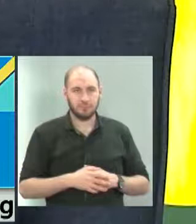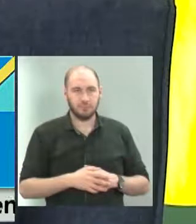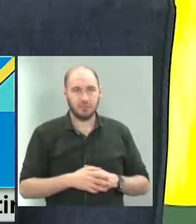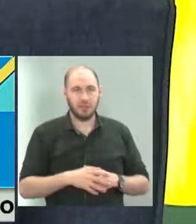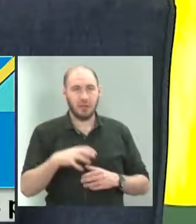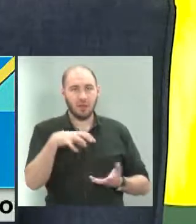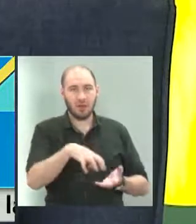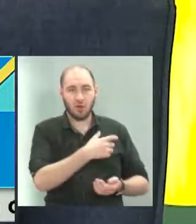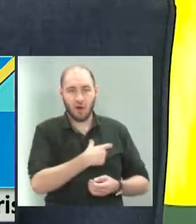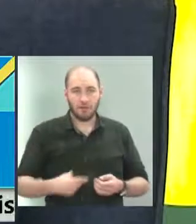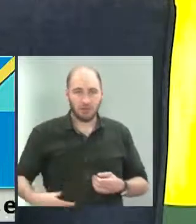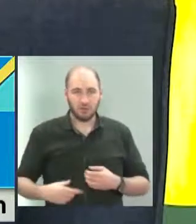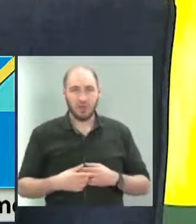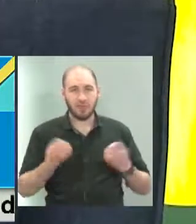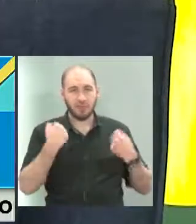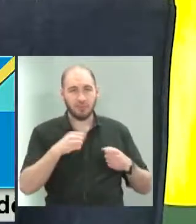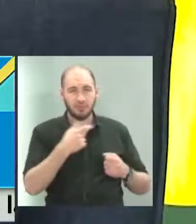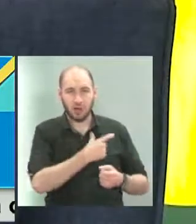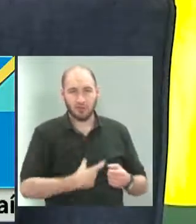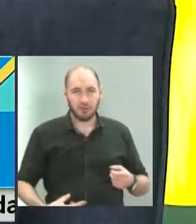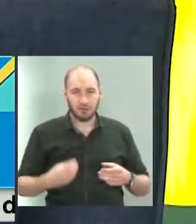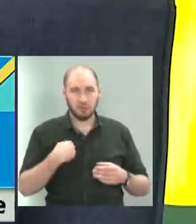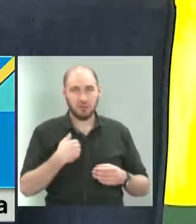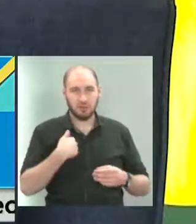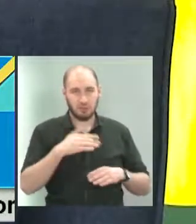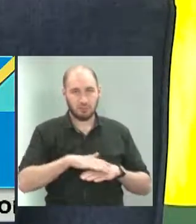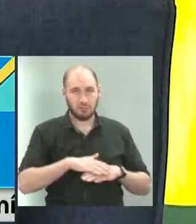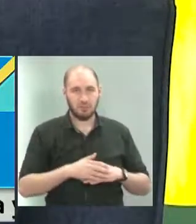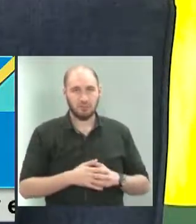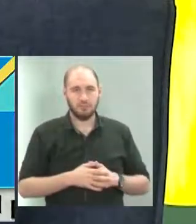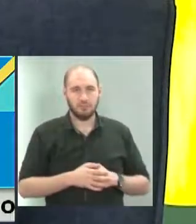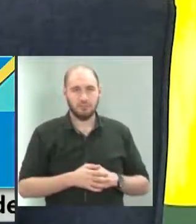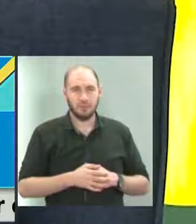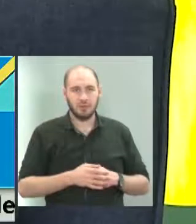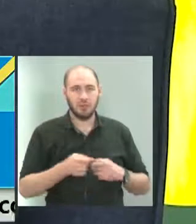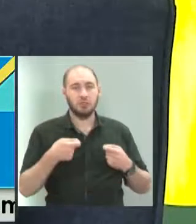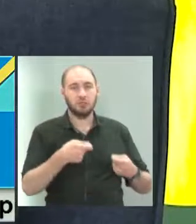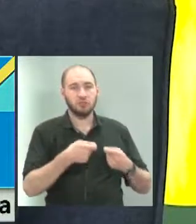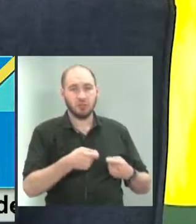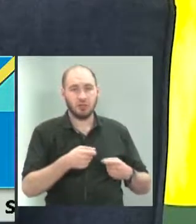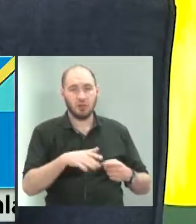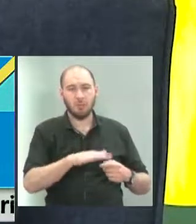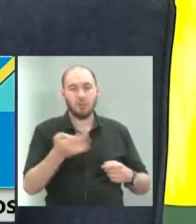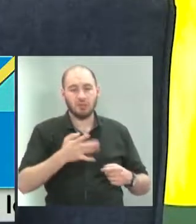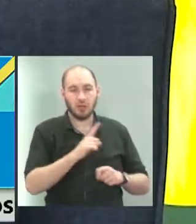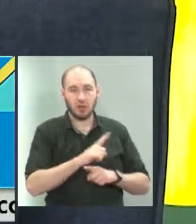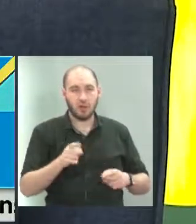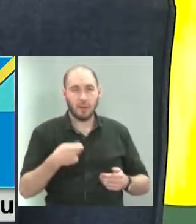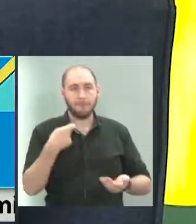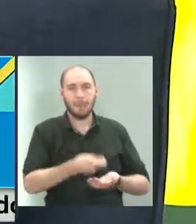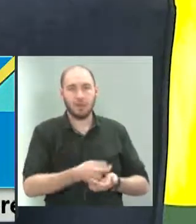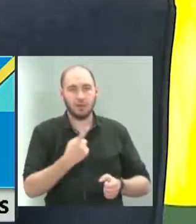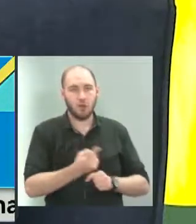El área de gobierno, de deportes del gobierno, que me toca a mí, es subsidio al amateurismo. No podemos poner